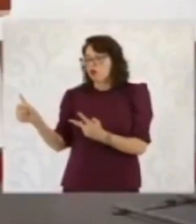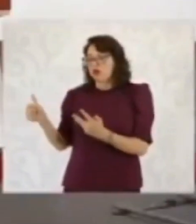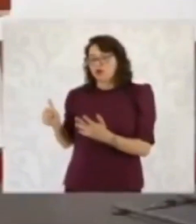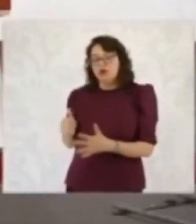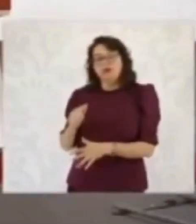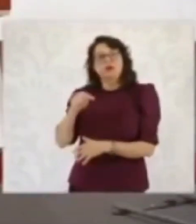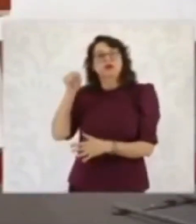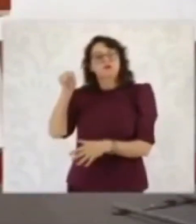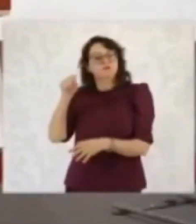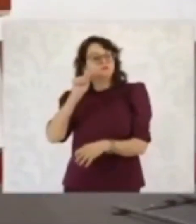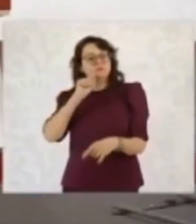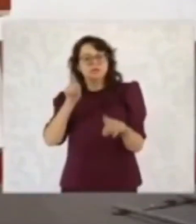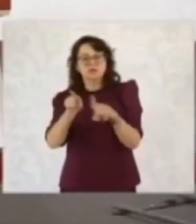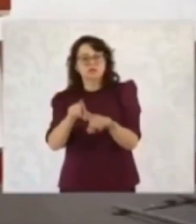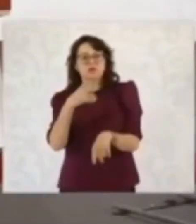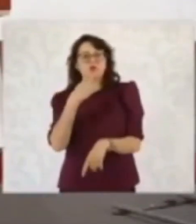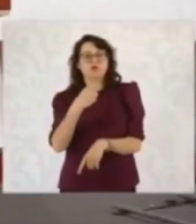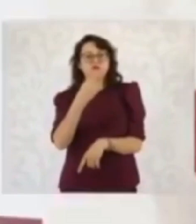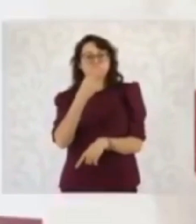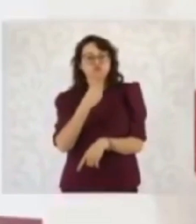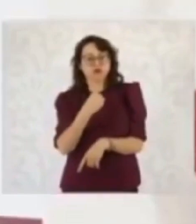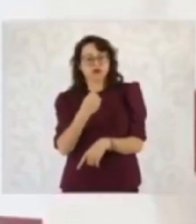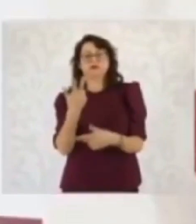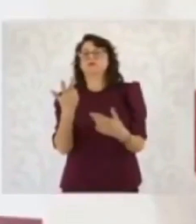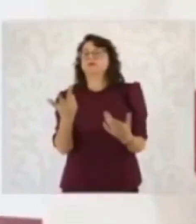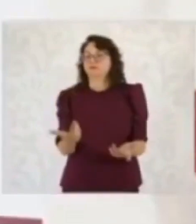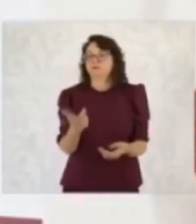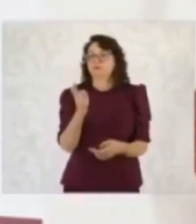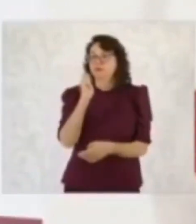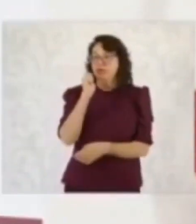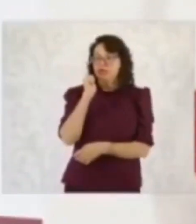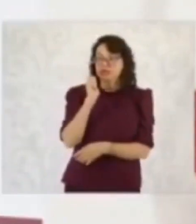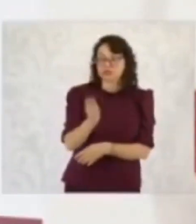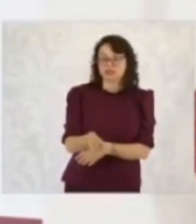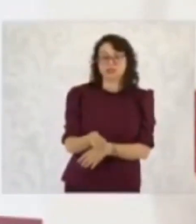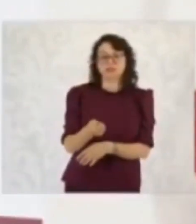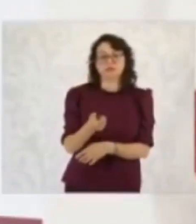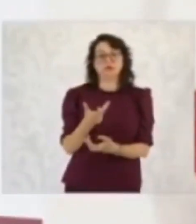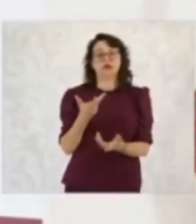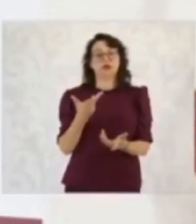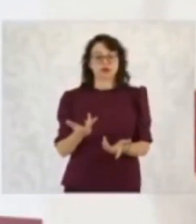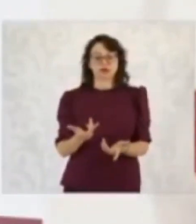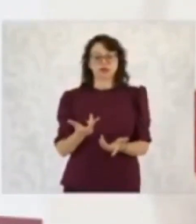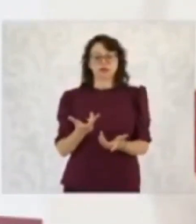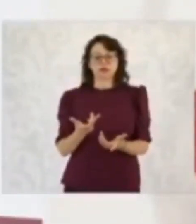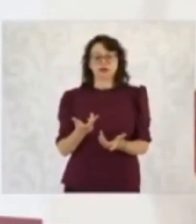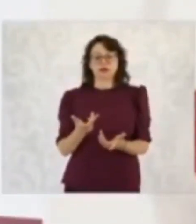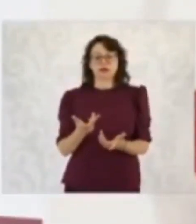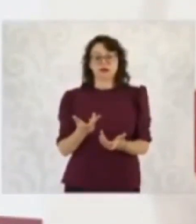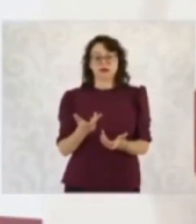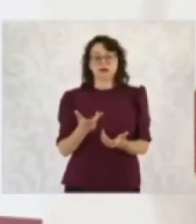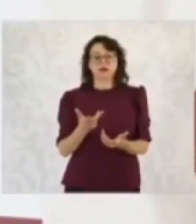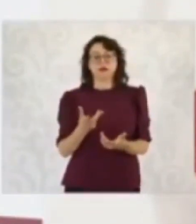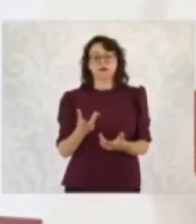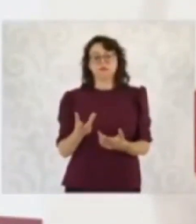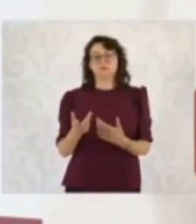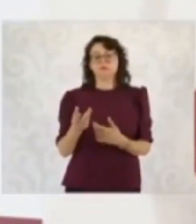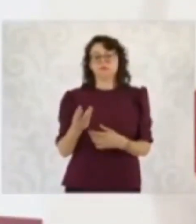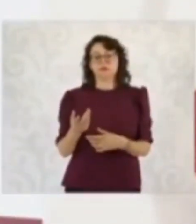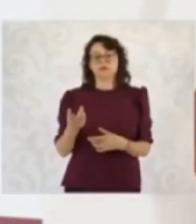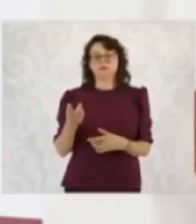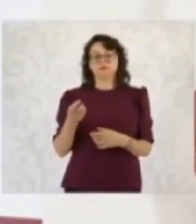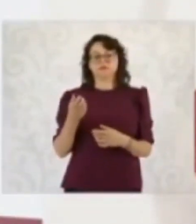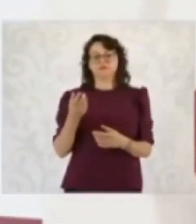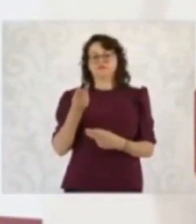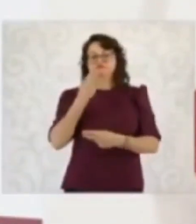azúcar. Y eso además va desarrollando una cosa que llamamos tolerancia,